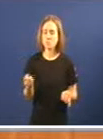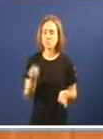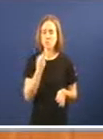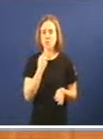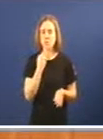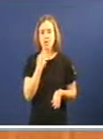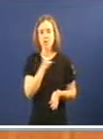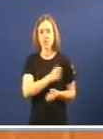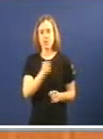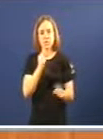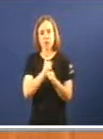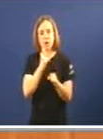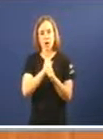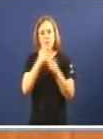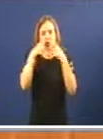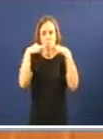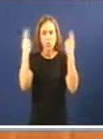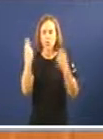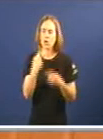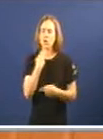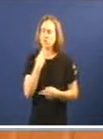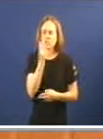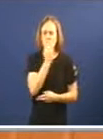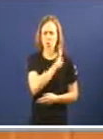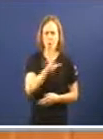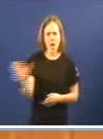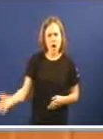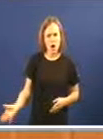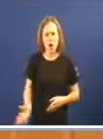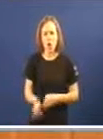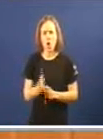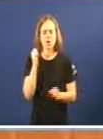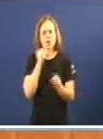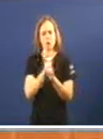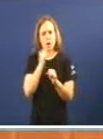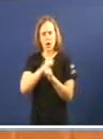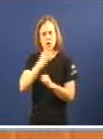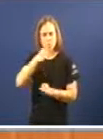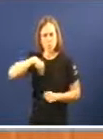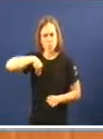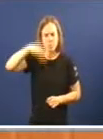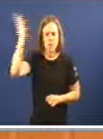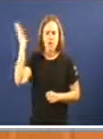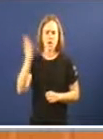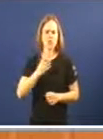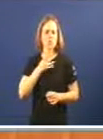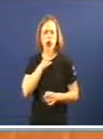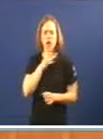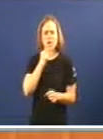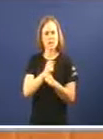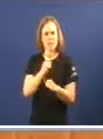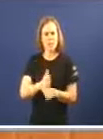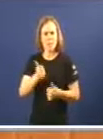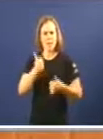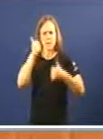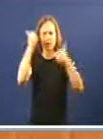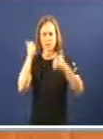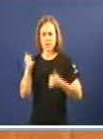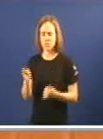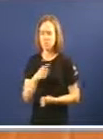los trabajadores públicos son lo mejor que tenemos que son magníficos trabajadores que cada vez trabajan mucho más palabras socas